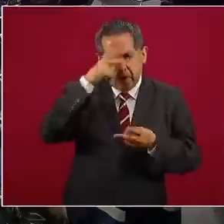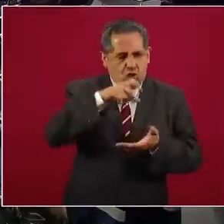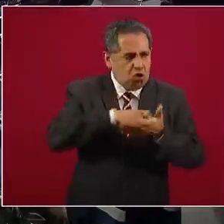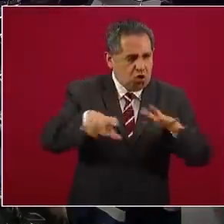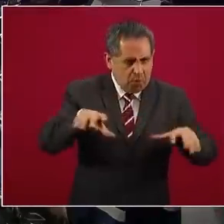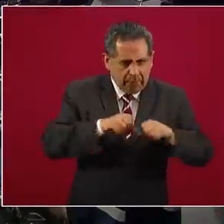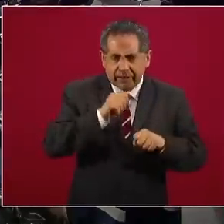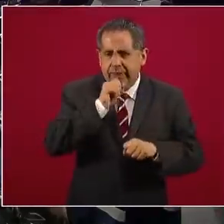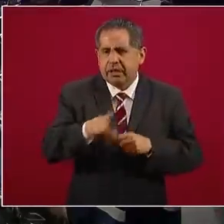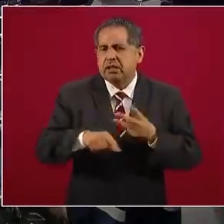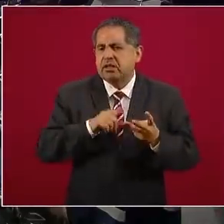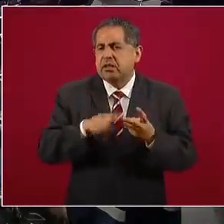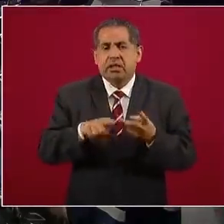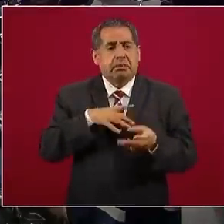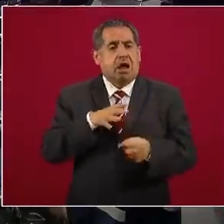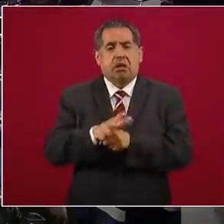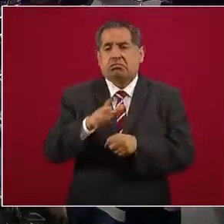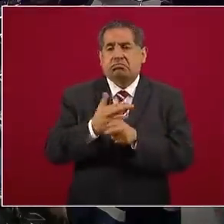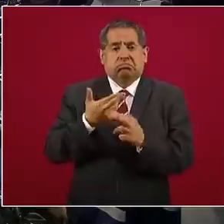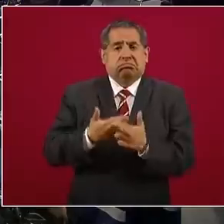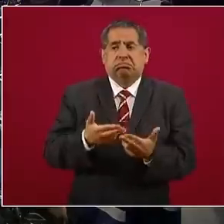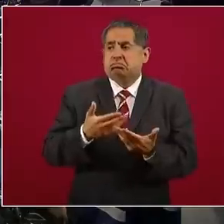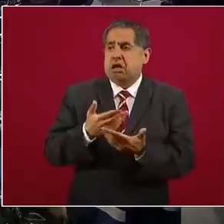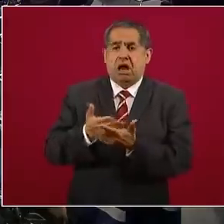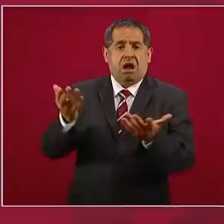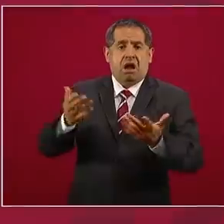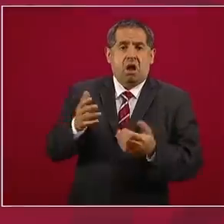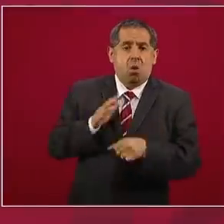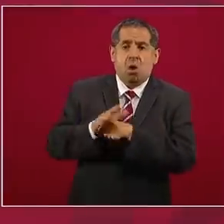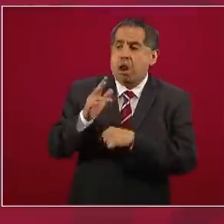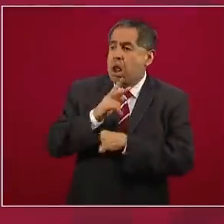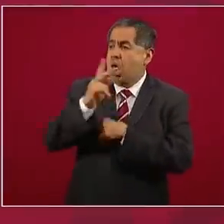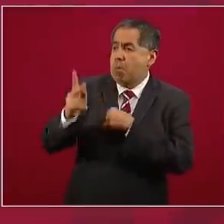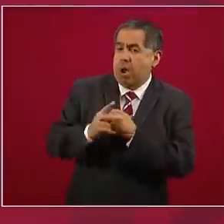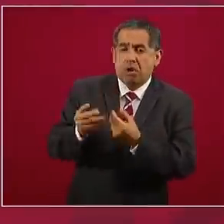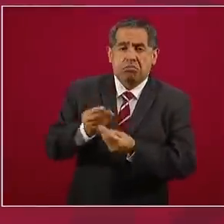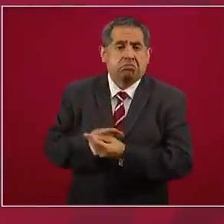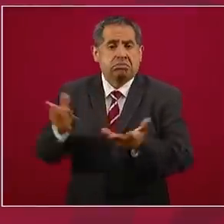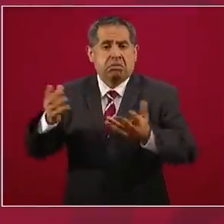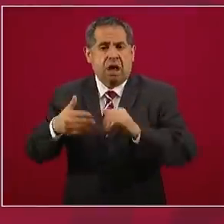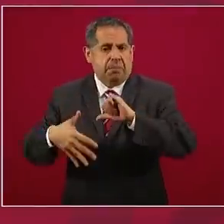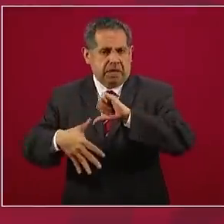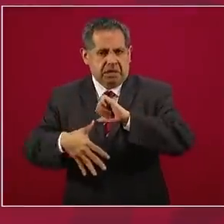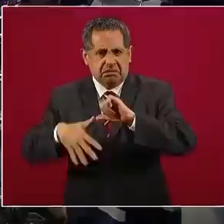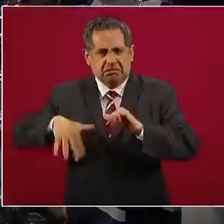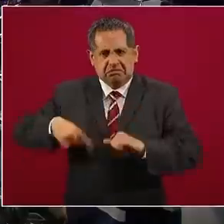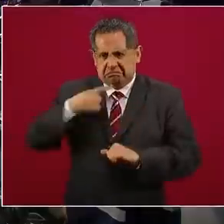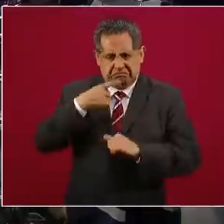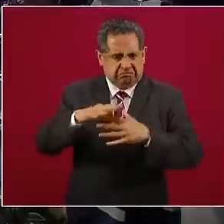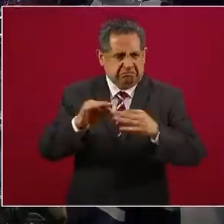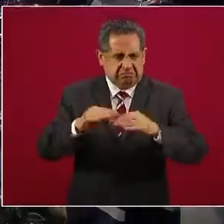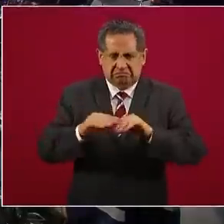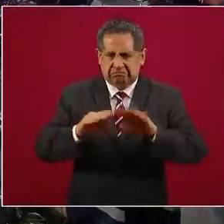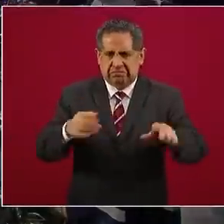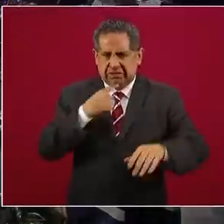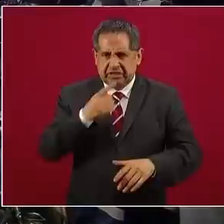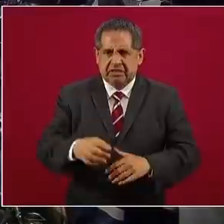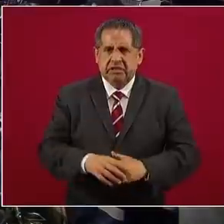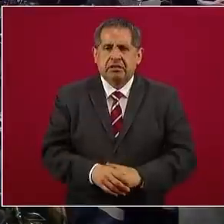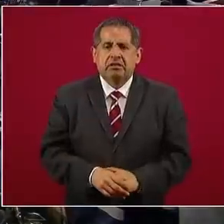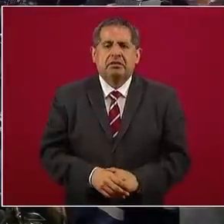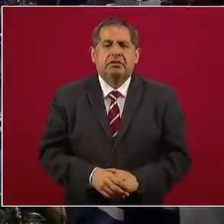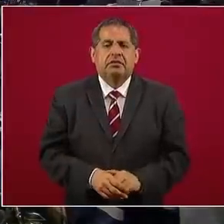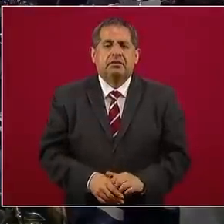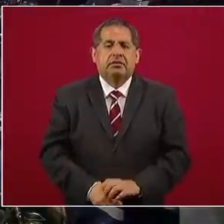y está disponible para todos los países de América Latina, como aquí se ha expresado.